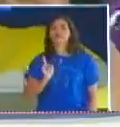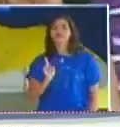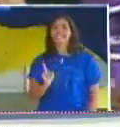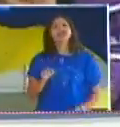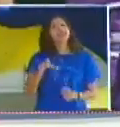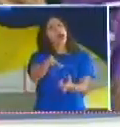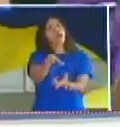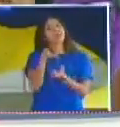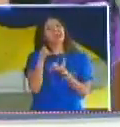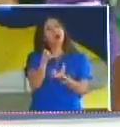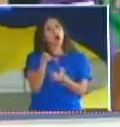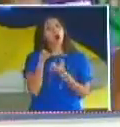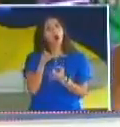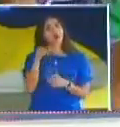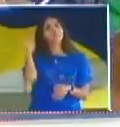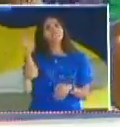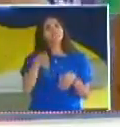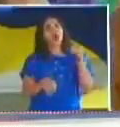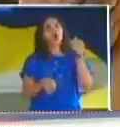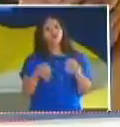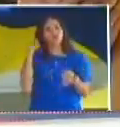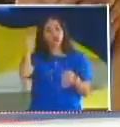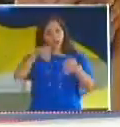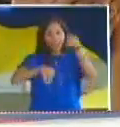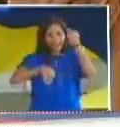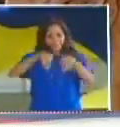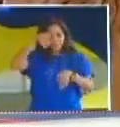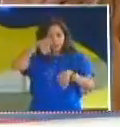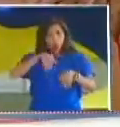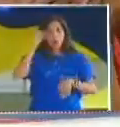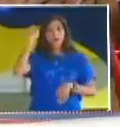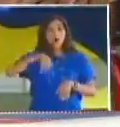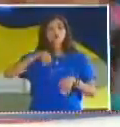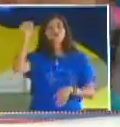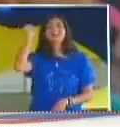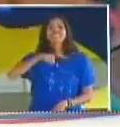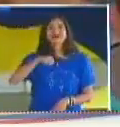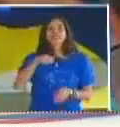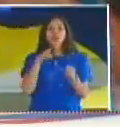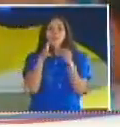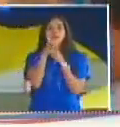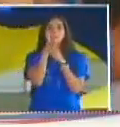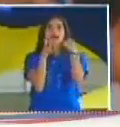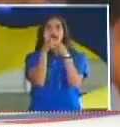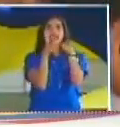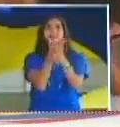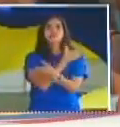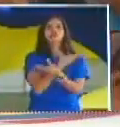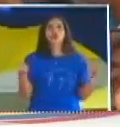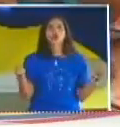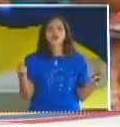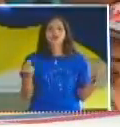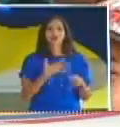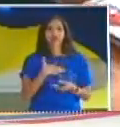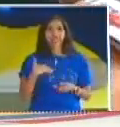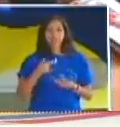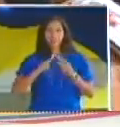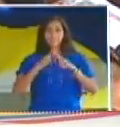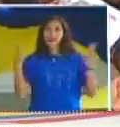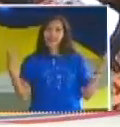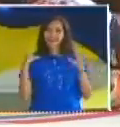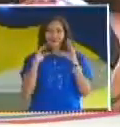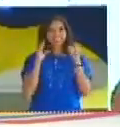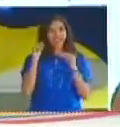vamos a cobrar voto a voto. Voto sí, balas no. Queremos paz,